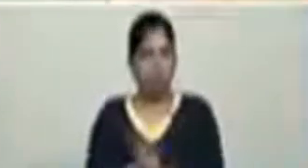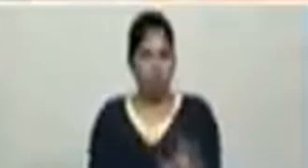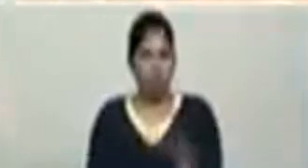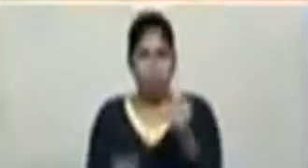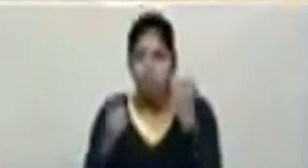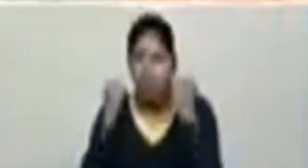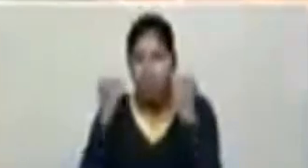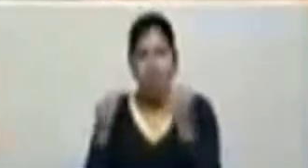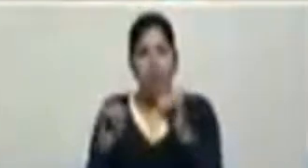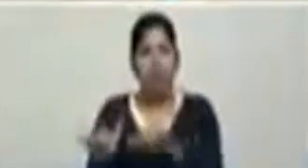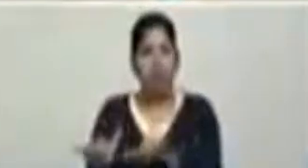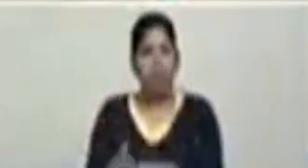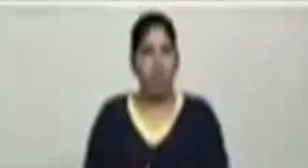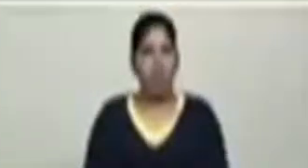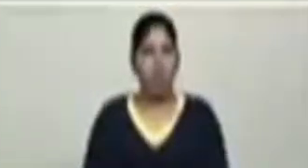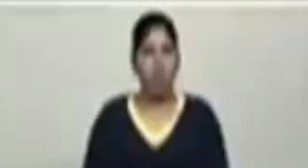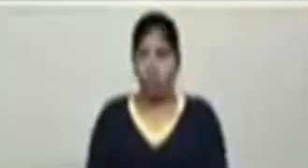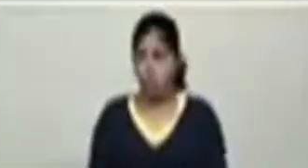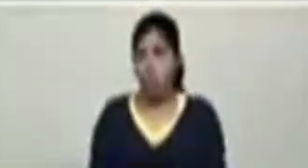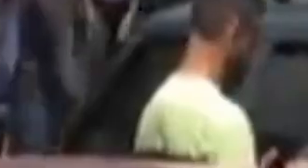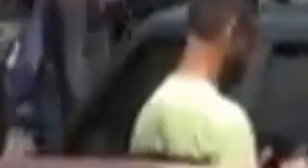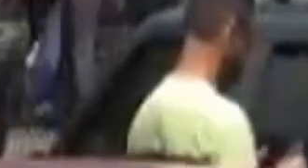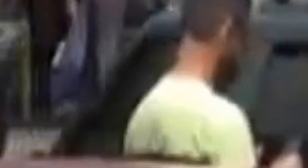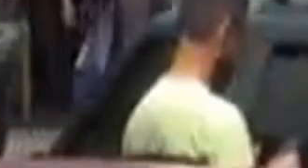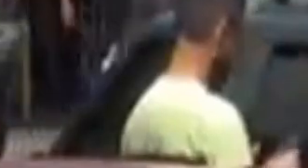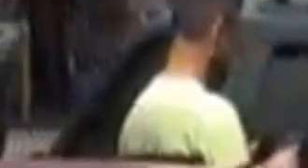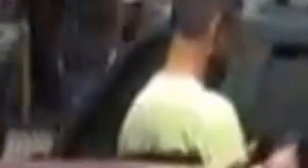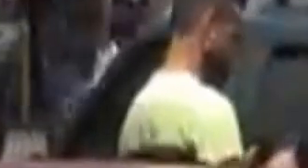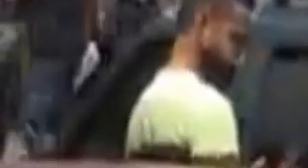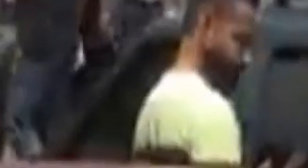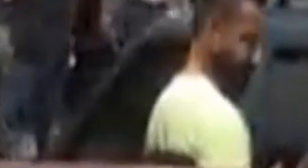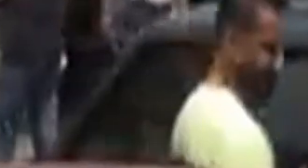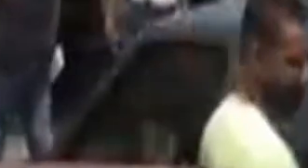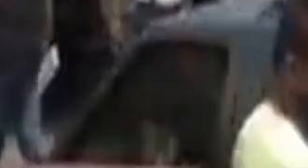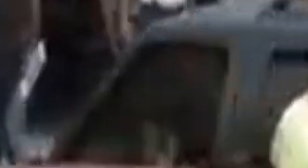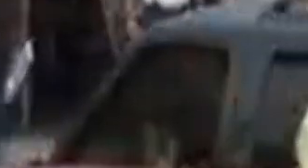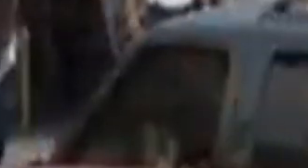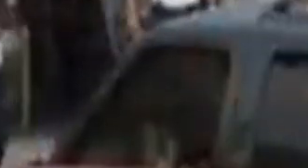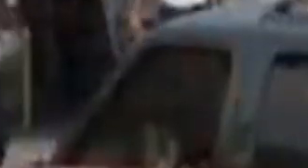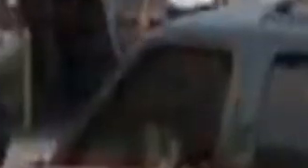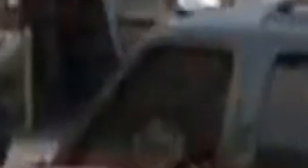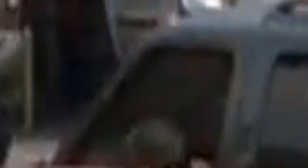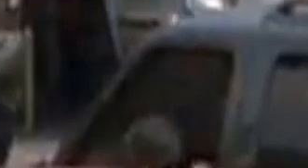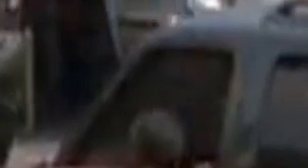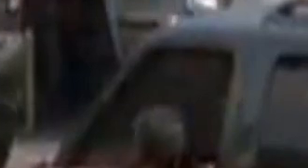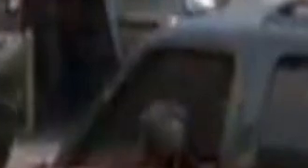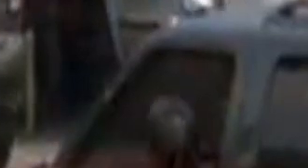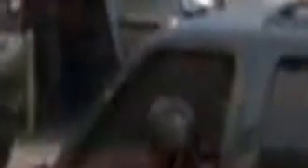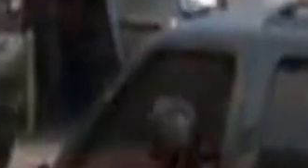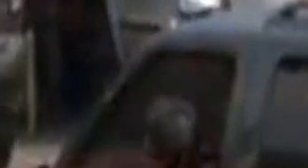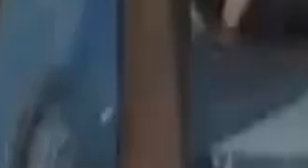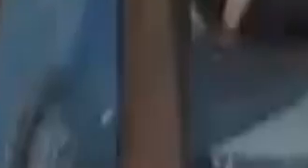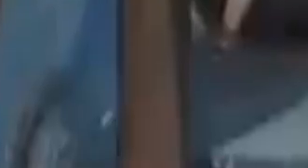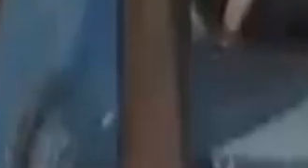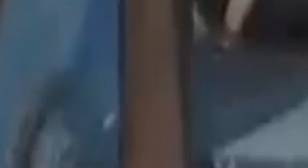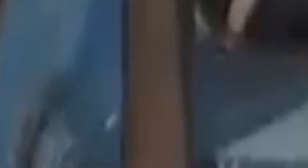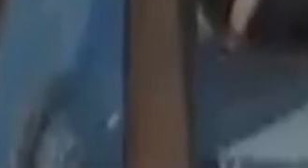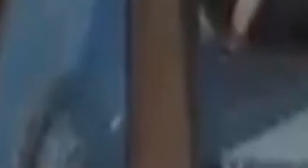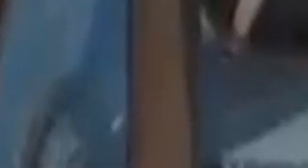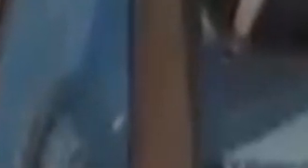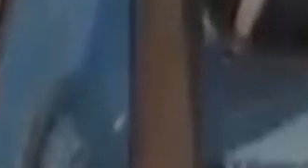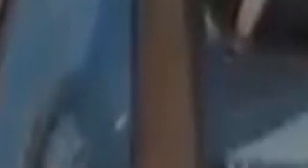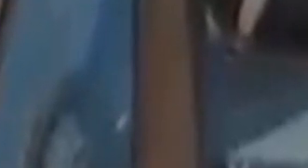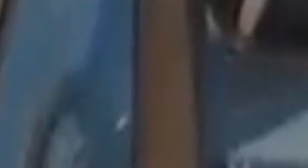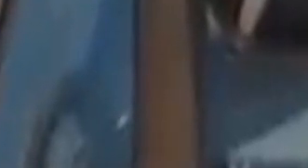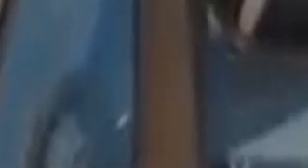sobre la falta de gasolina que está afectando los negocios los pocos negocios que quedan en Venezuela ya que miles de personas tienen que ir largas filas